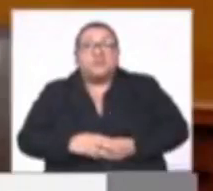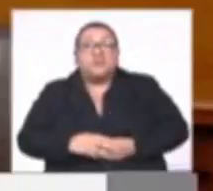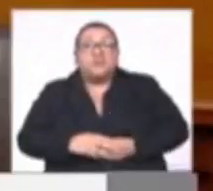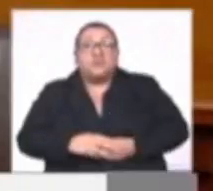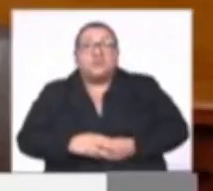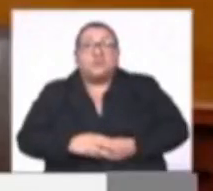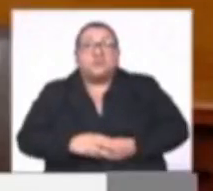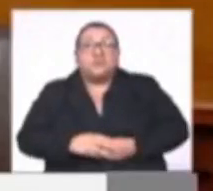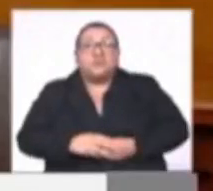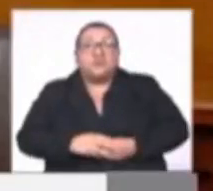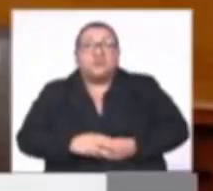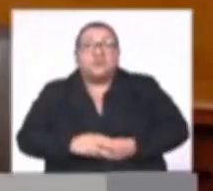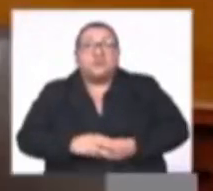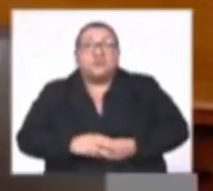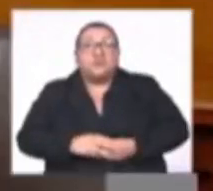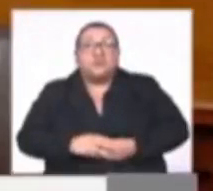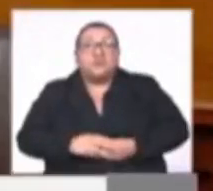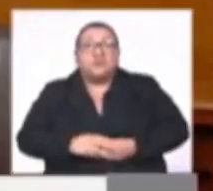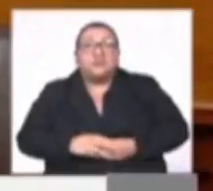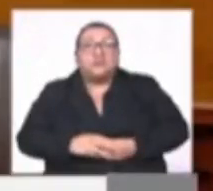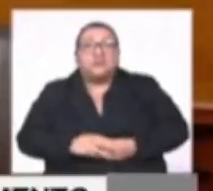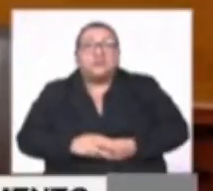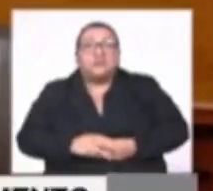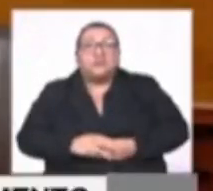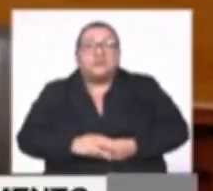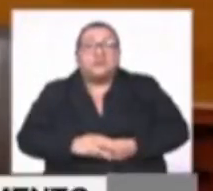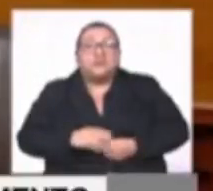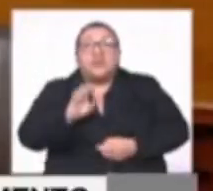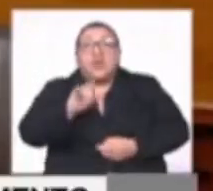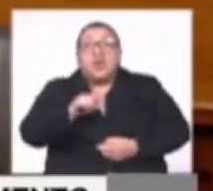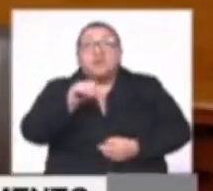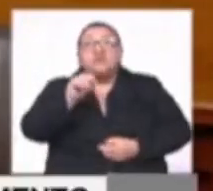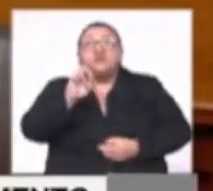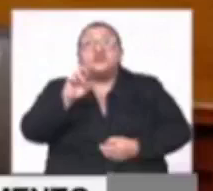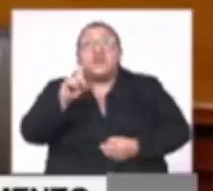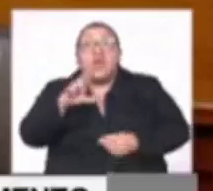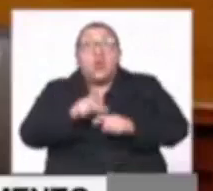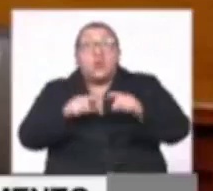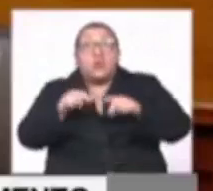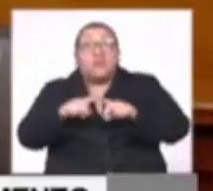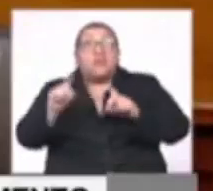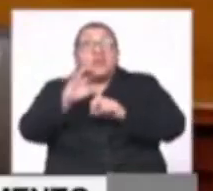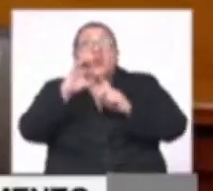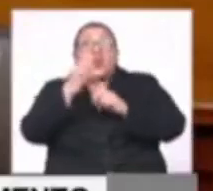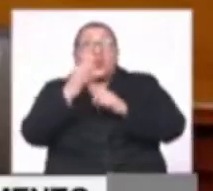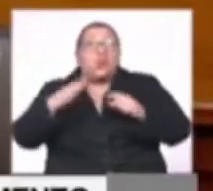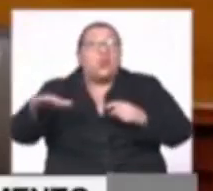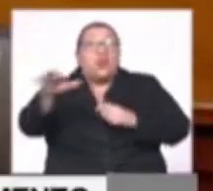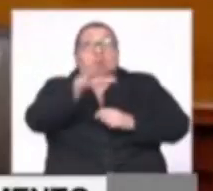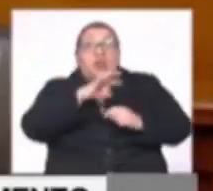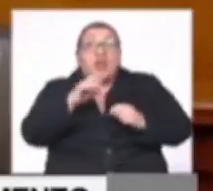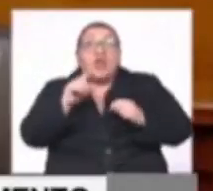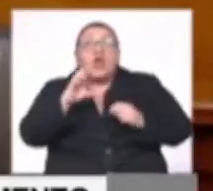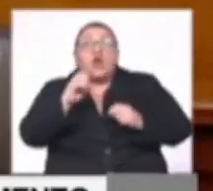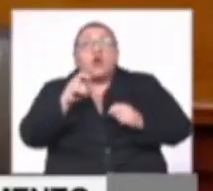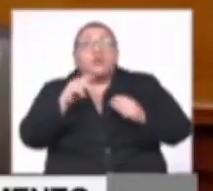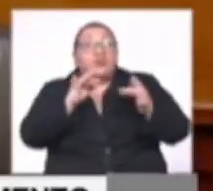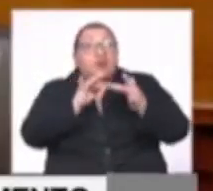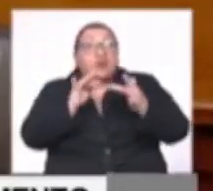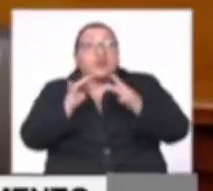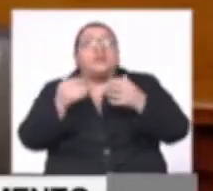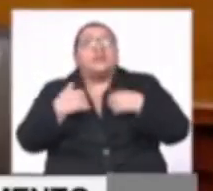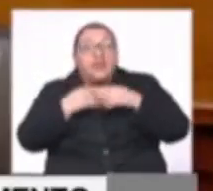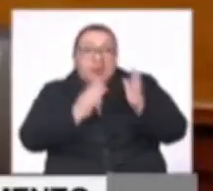arqueológicos, museos y lugares históricos, integrantes o no del patrimonio cultural de la nación, para lo cual el Comité de Coordinación